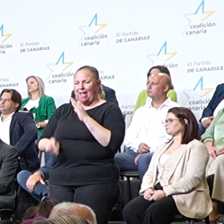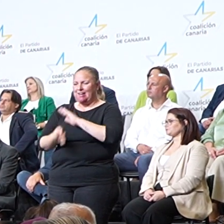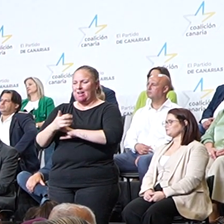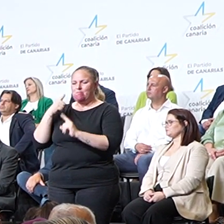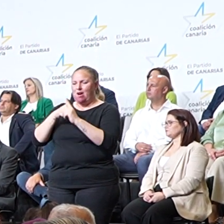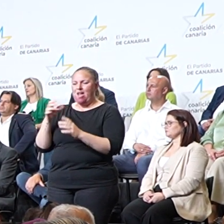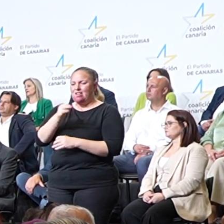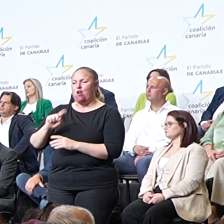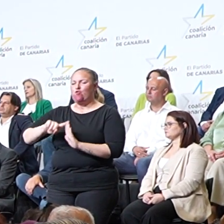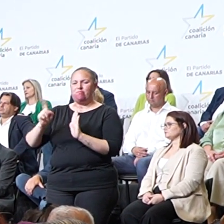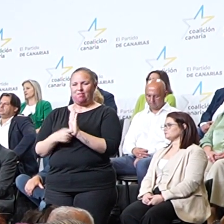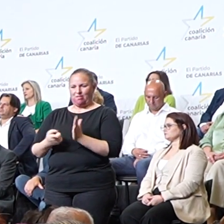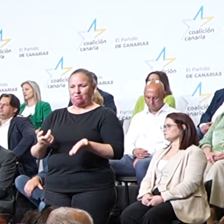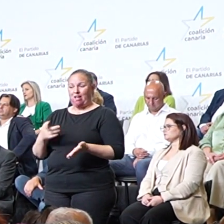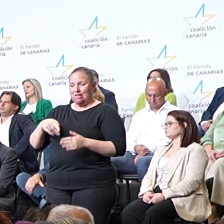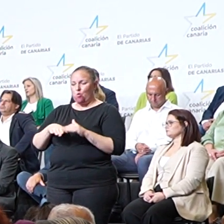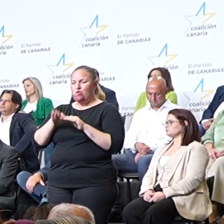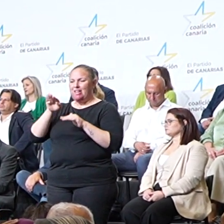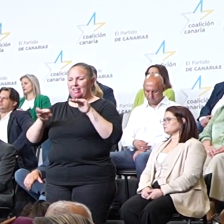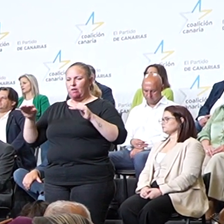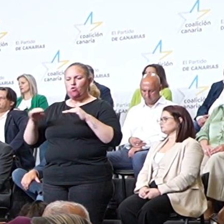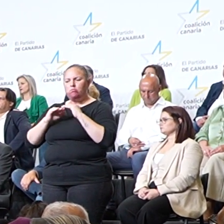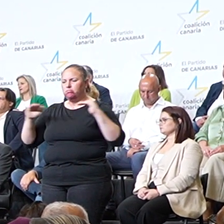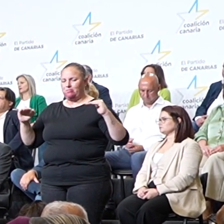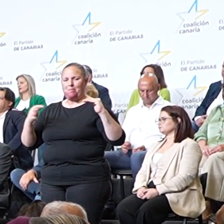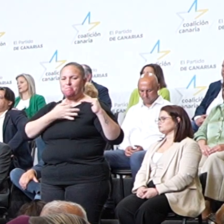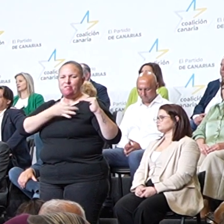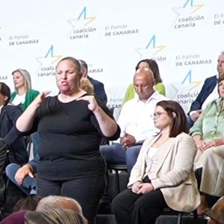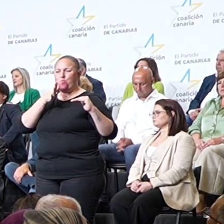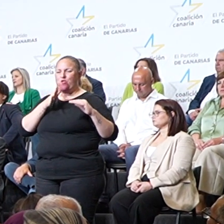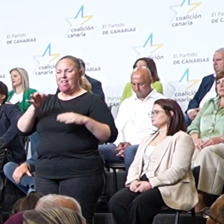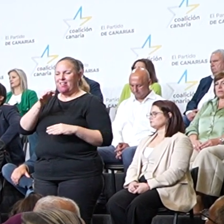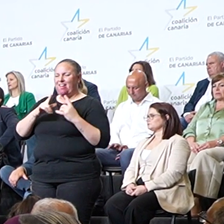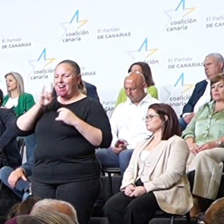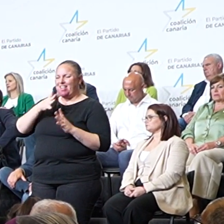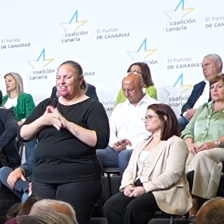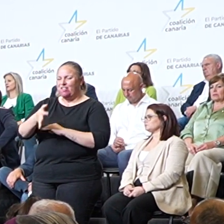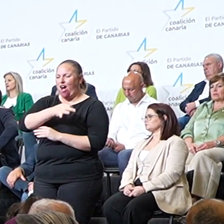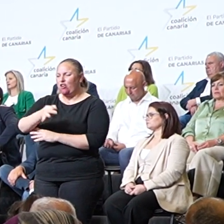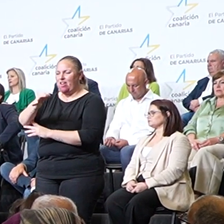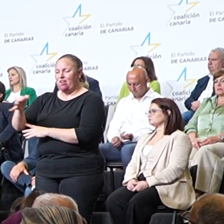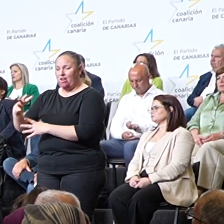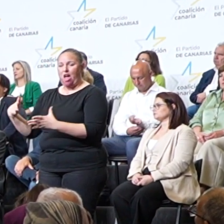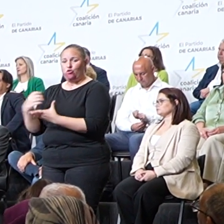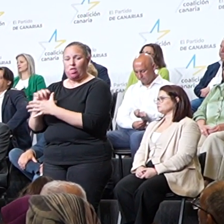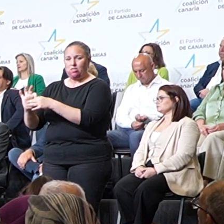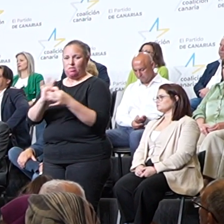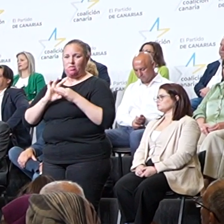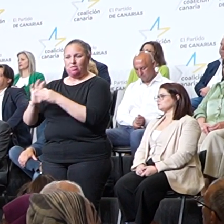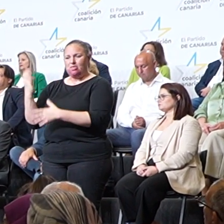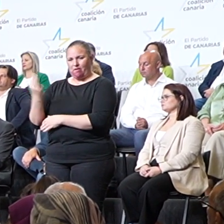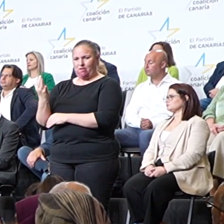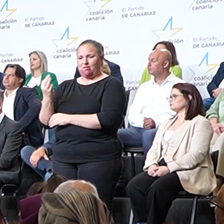siempre un equilibrio exquisito porque Canarias se construye desde cada isla. En el gobierno actual del gobierno de